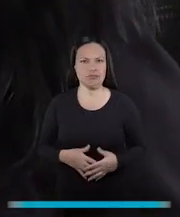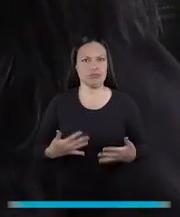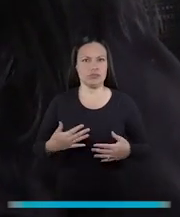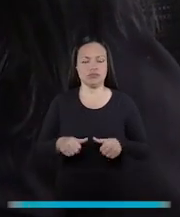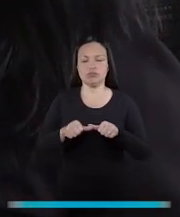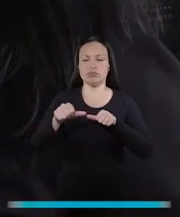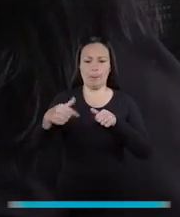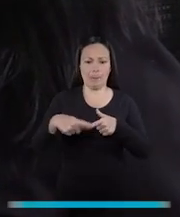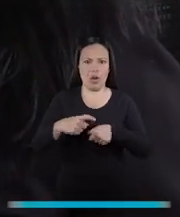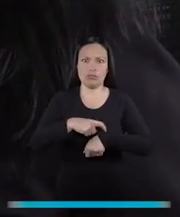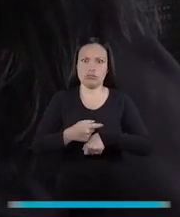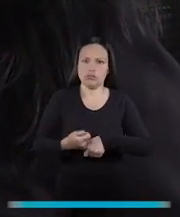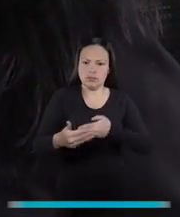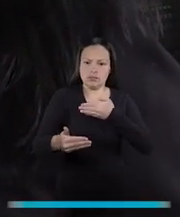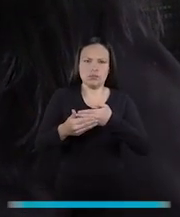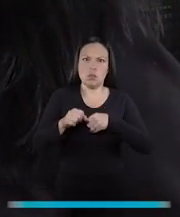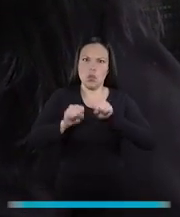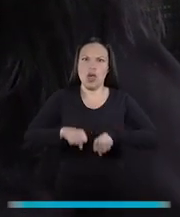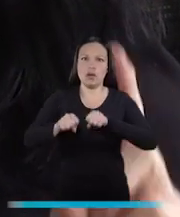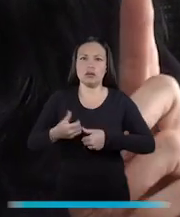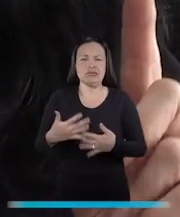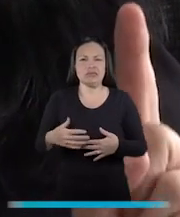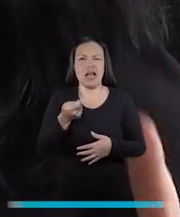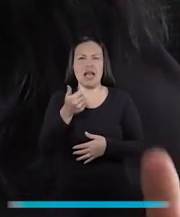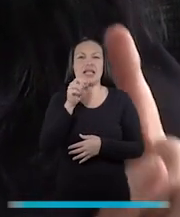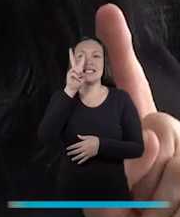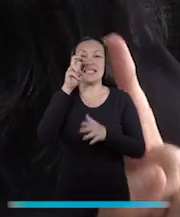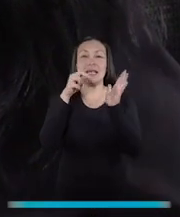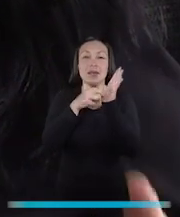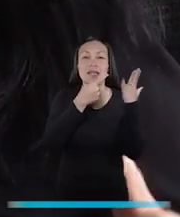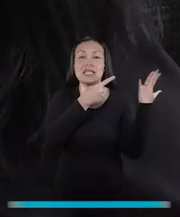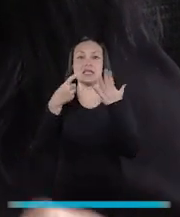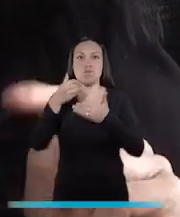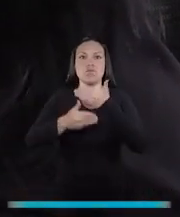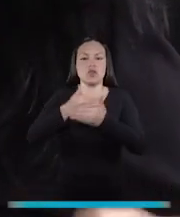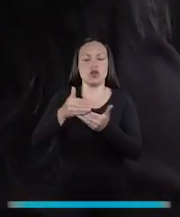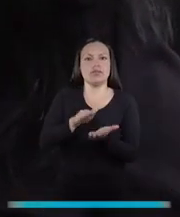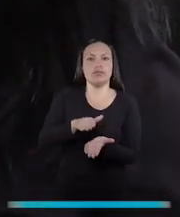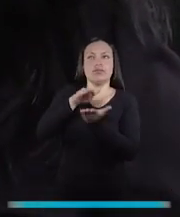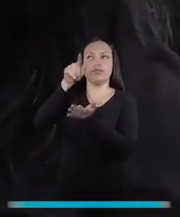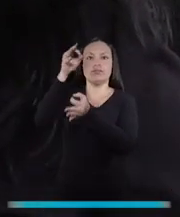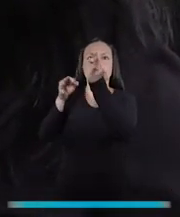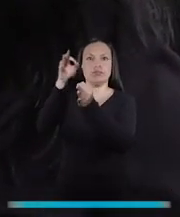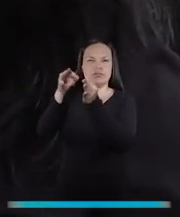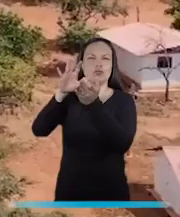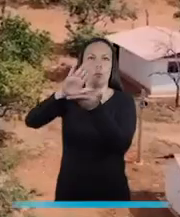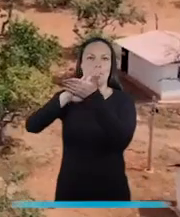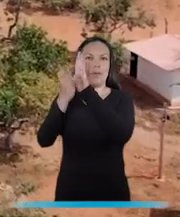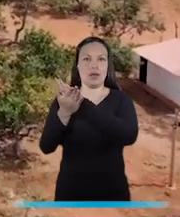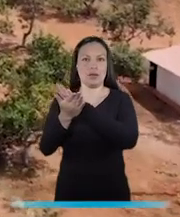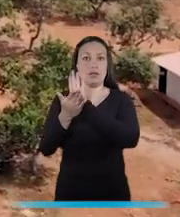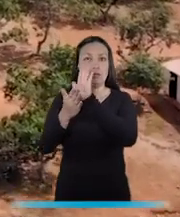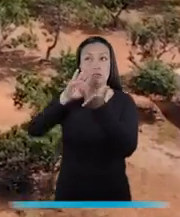tan poco tiempo existencia de esta procuraduría ya estamos interviniendo en más de 7.600 procesos ante la jurisdicción especial para la